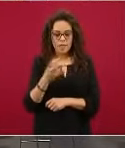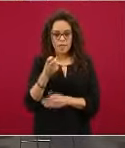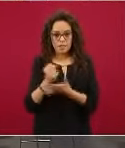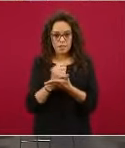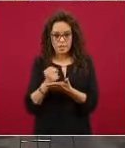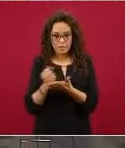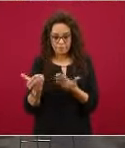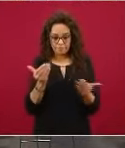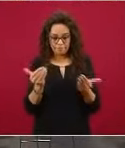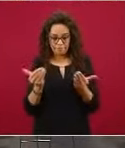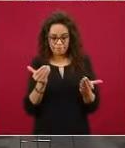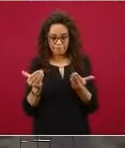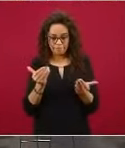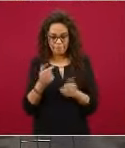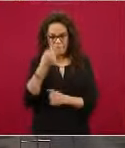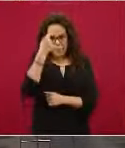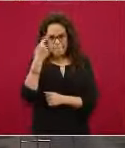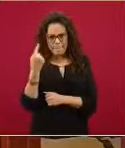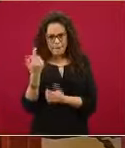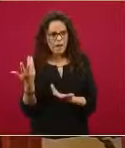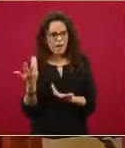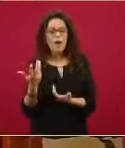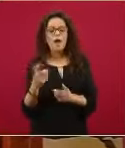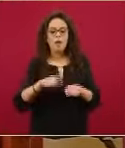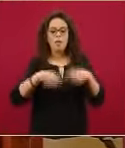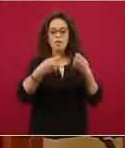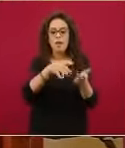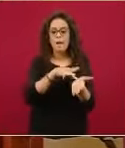Están pensados para que se pueda apoyar